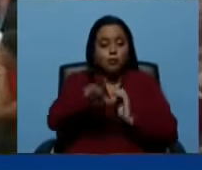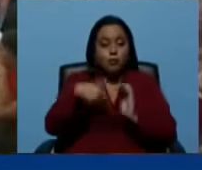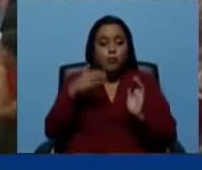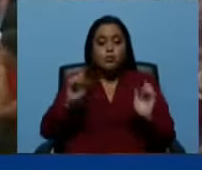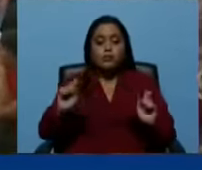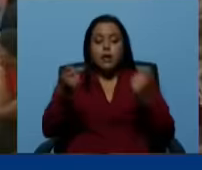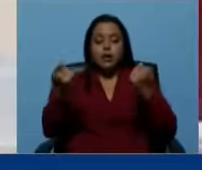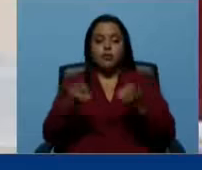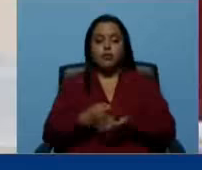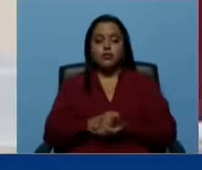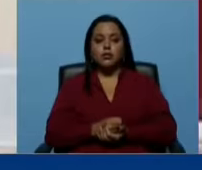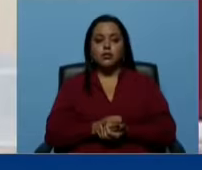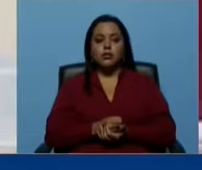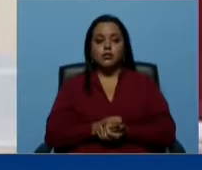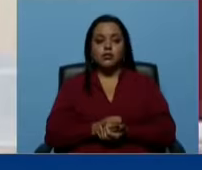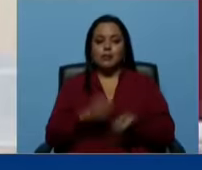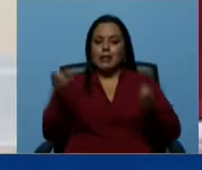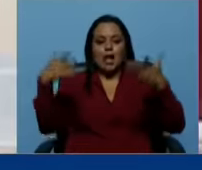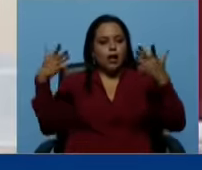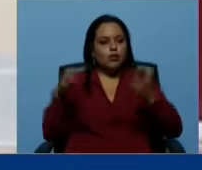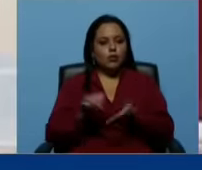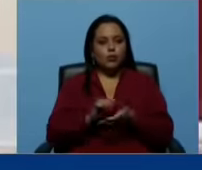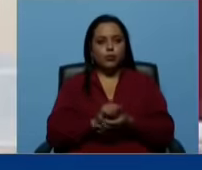salvar milagrosamente.